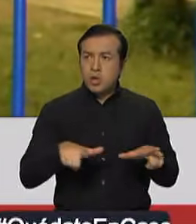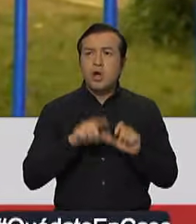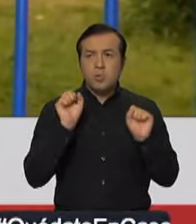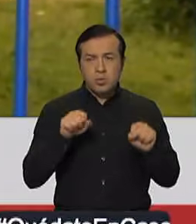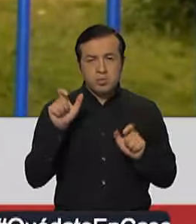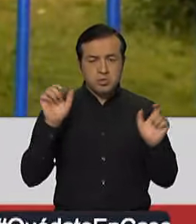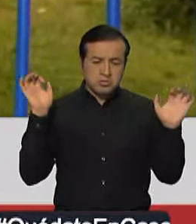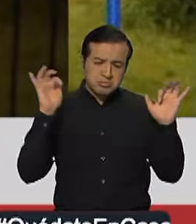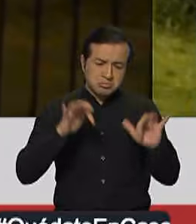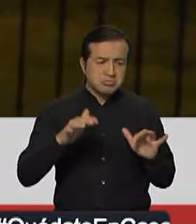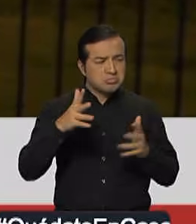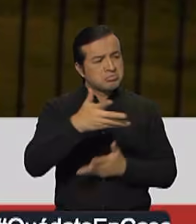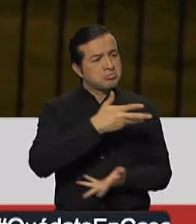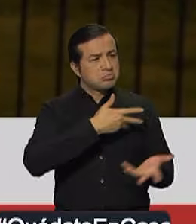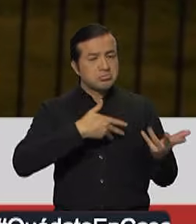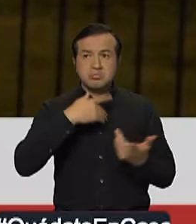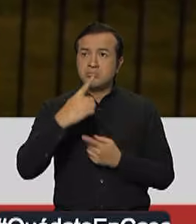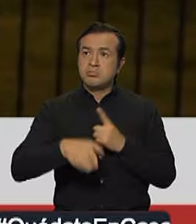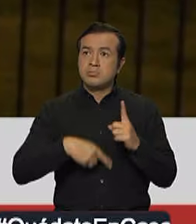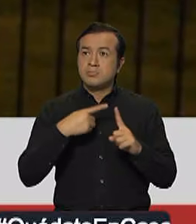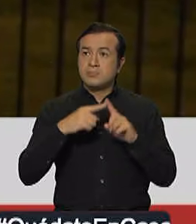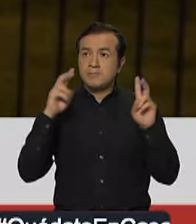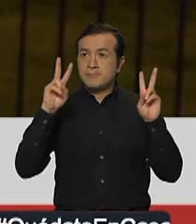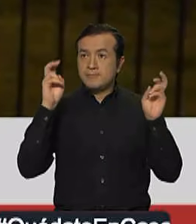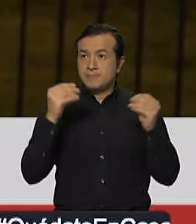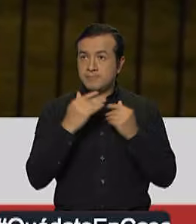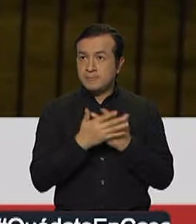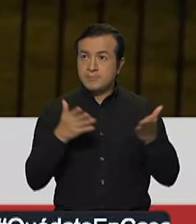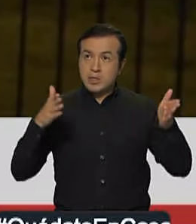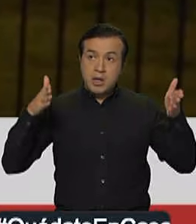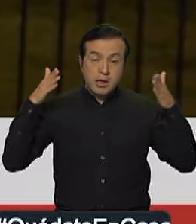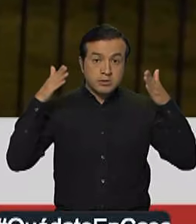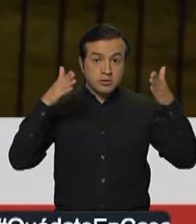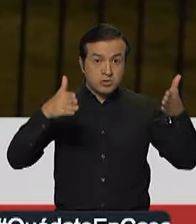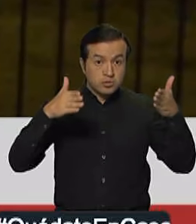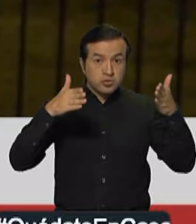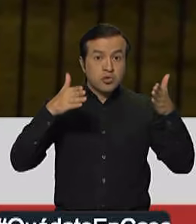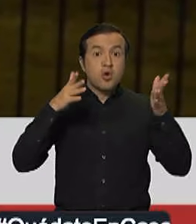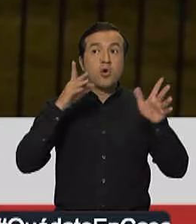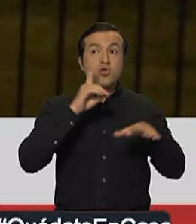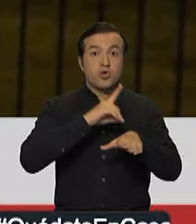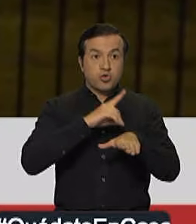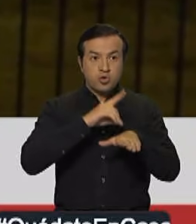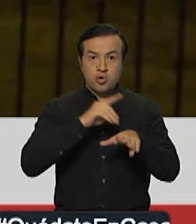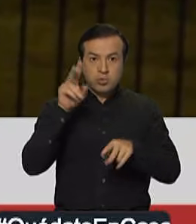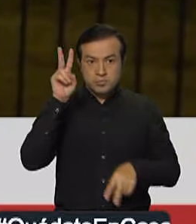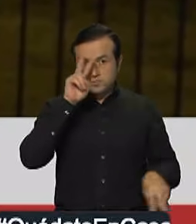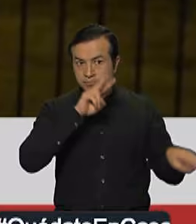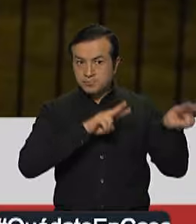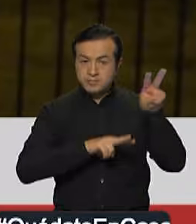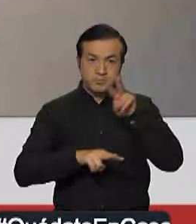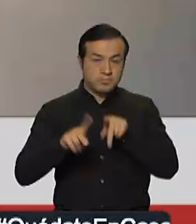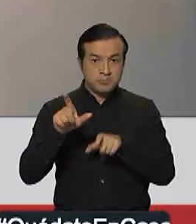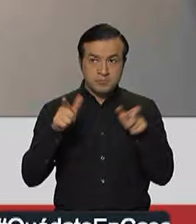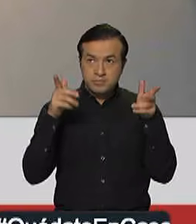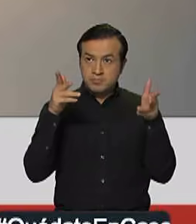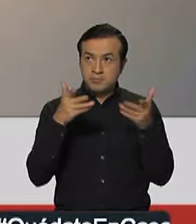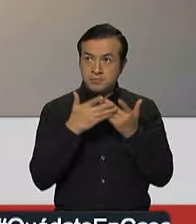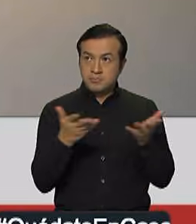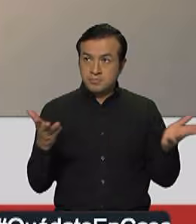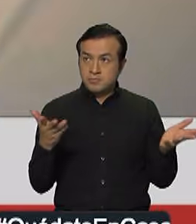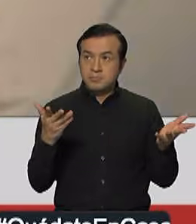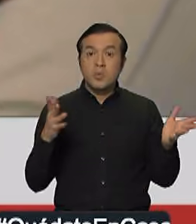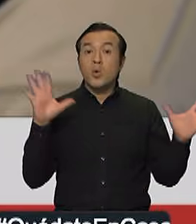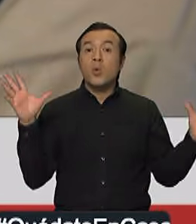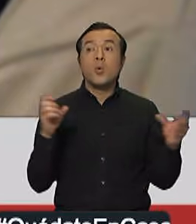ellos pueden disipar y salir. También tenemos el tema de atención médica, triajes en salud permanentes para las personas que están aquí. Son